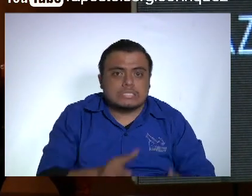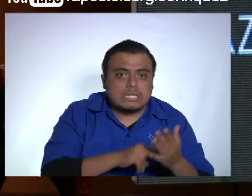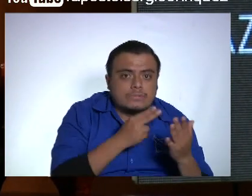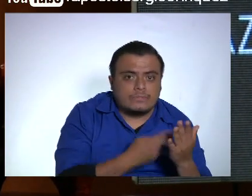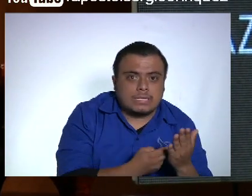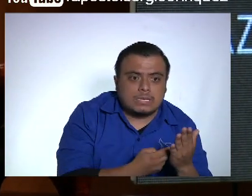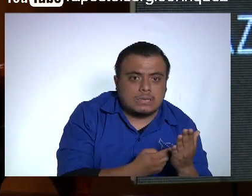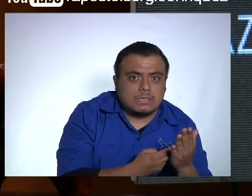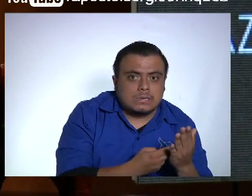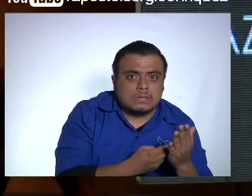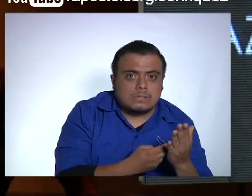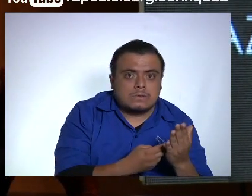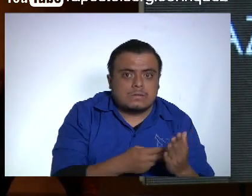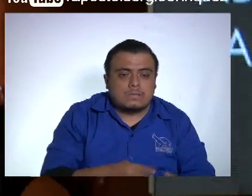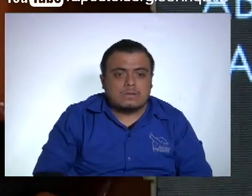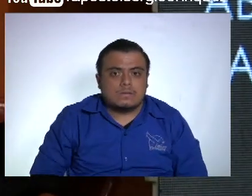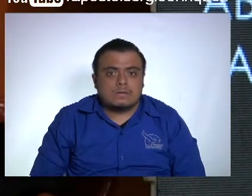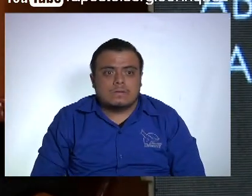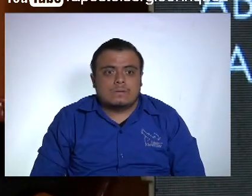significa: